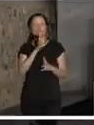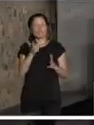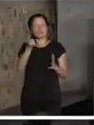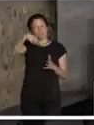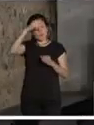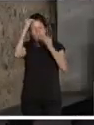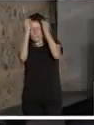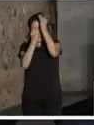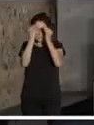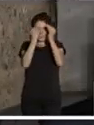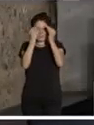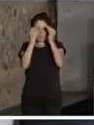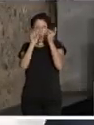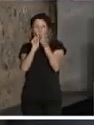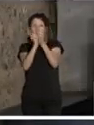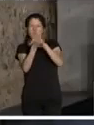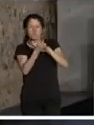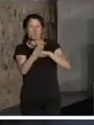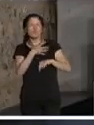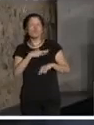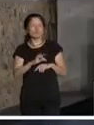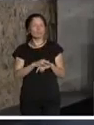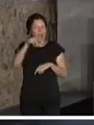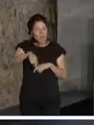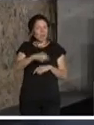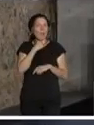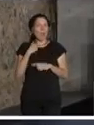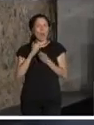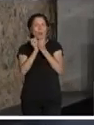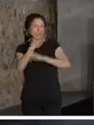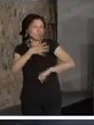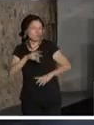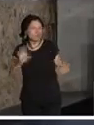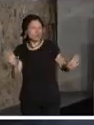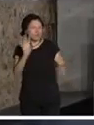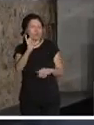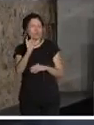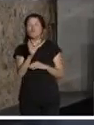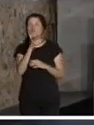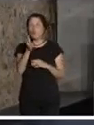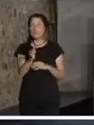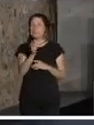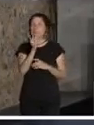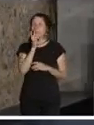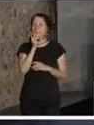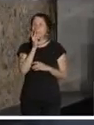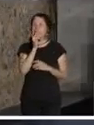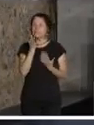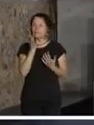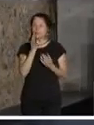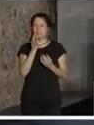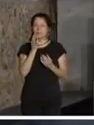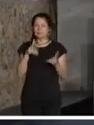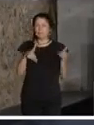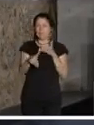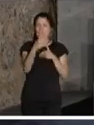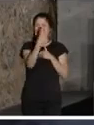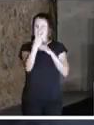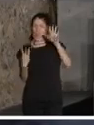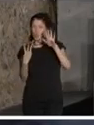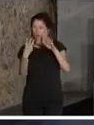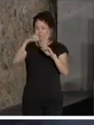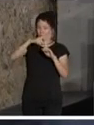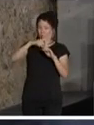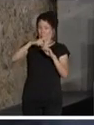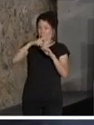pensamos que el cambio es posible el cambio en badajoz es posible porque todavía hay que votar el día 28